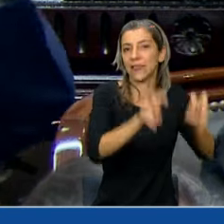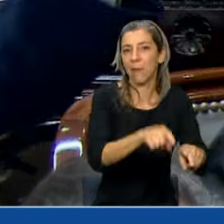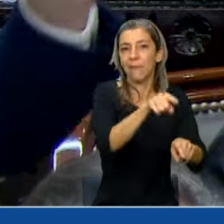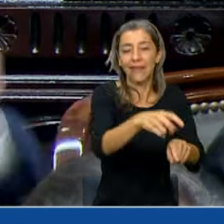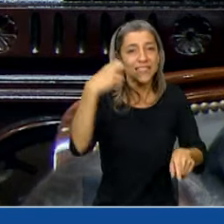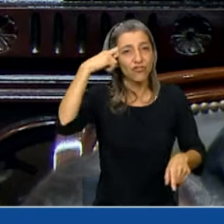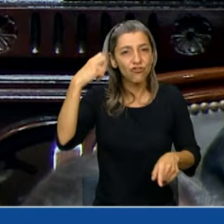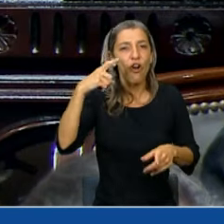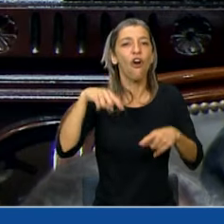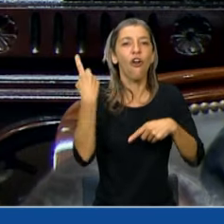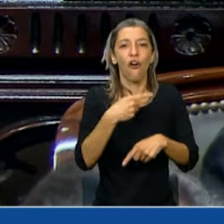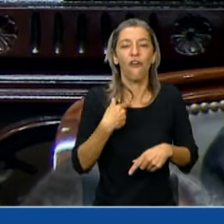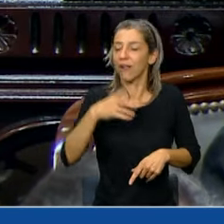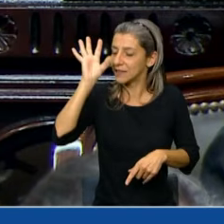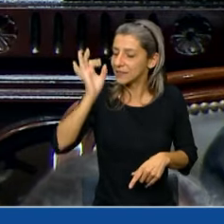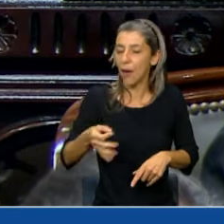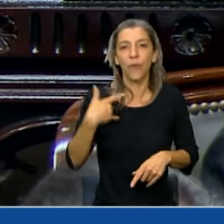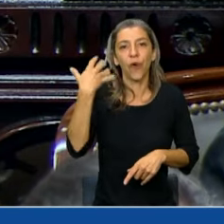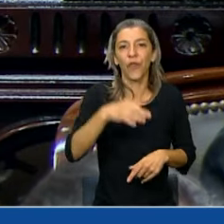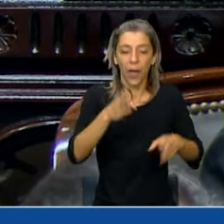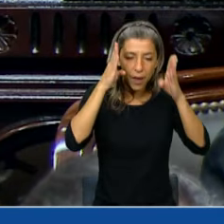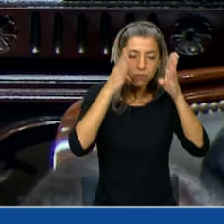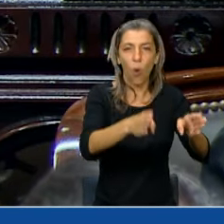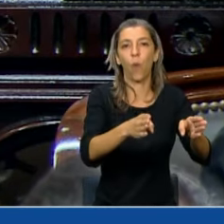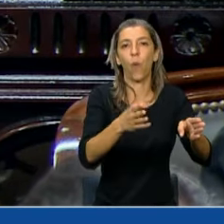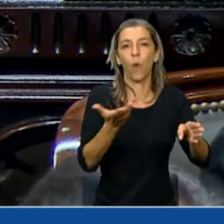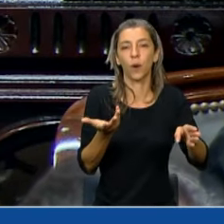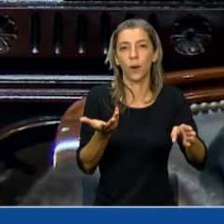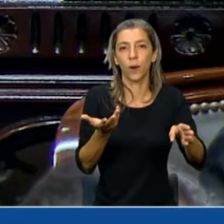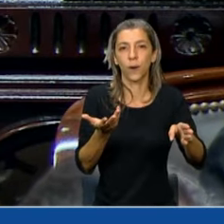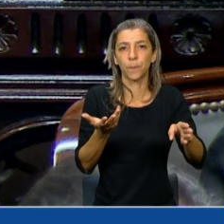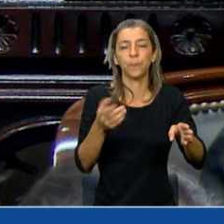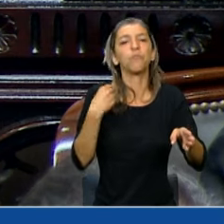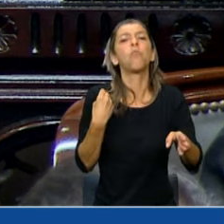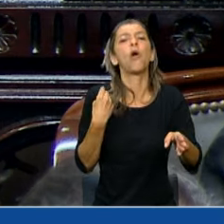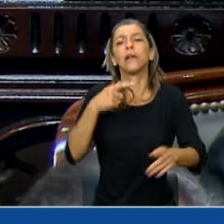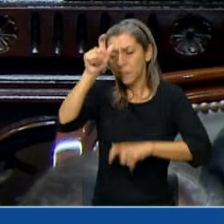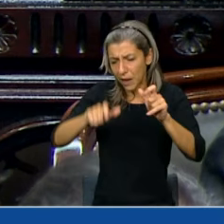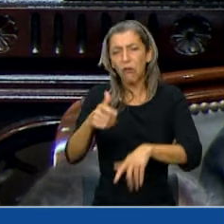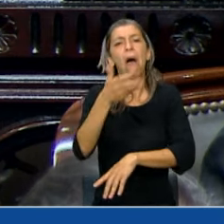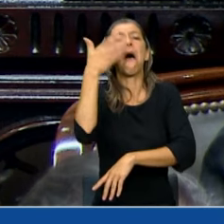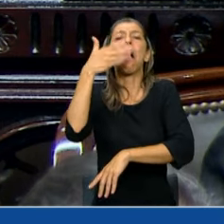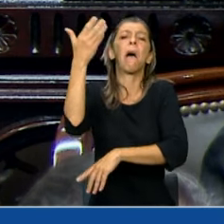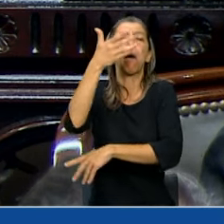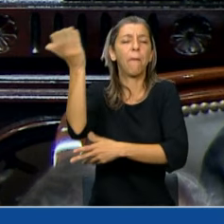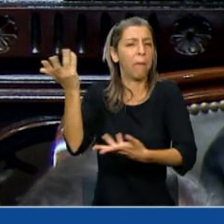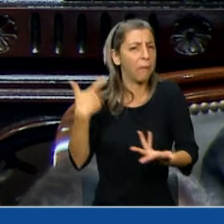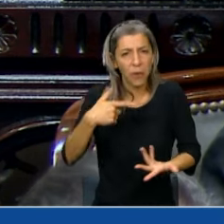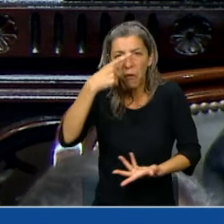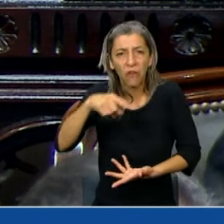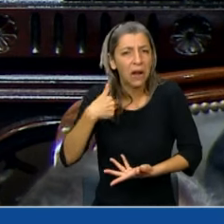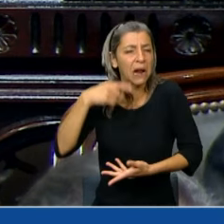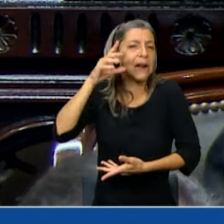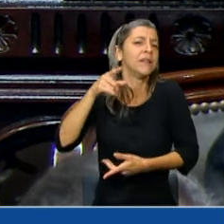ser resistente a los pregoneros de la decadencia a los